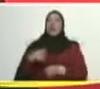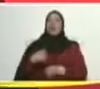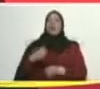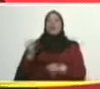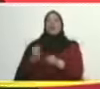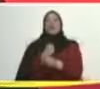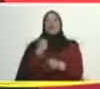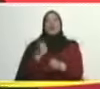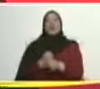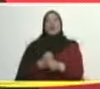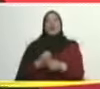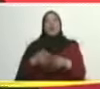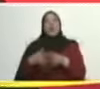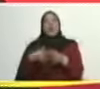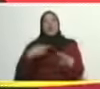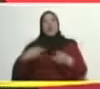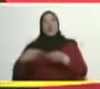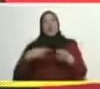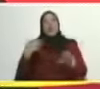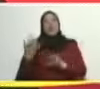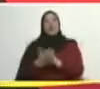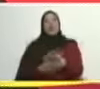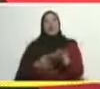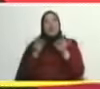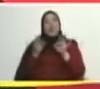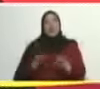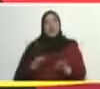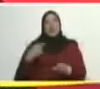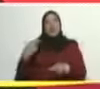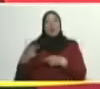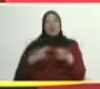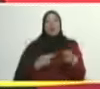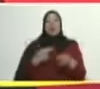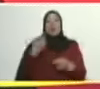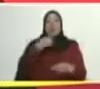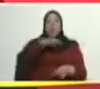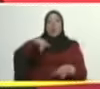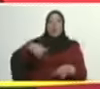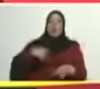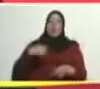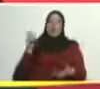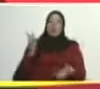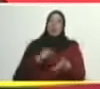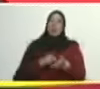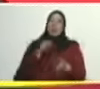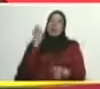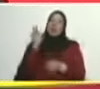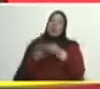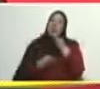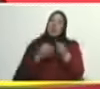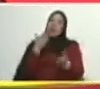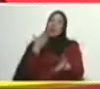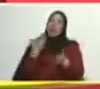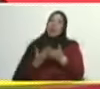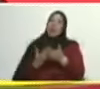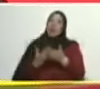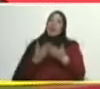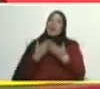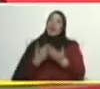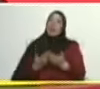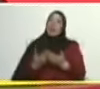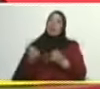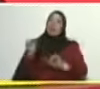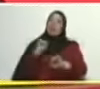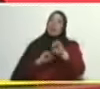grave violación de la Convención de Viena sobre Relaciones Diplomáticas de 1961, especialmente lo